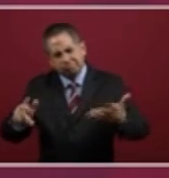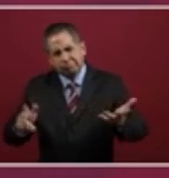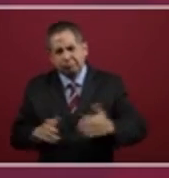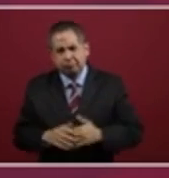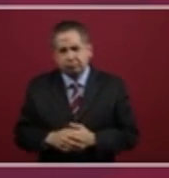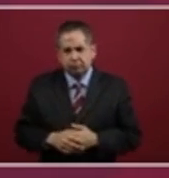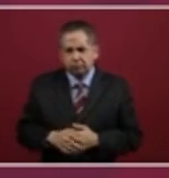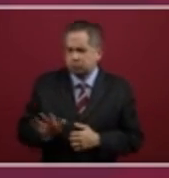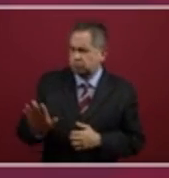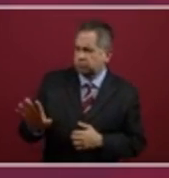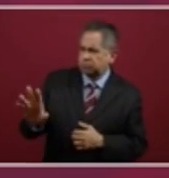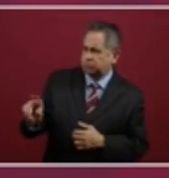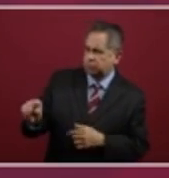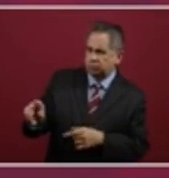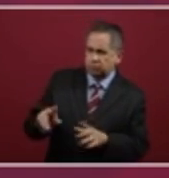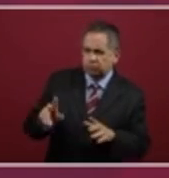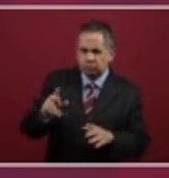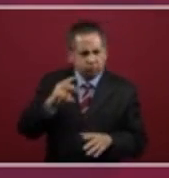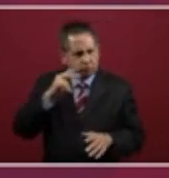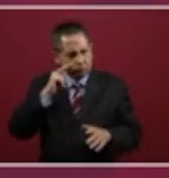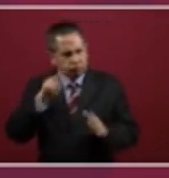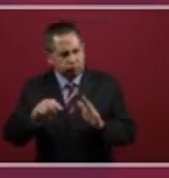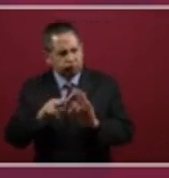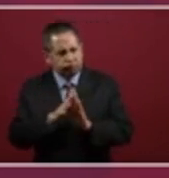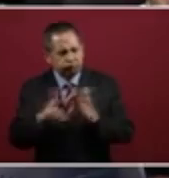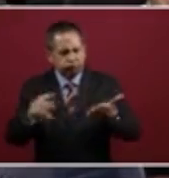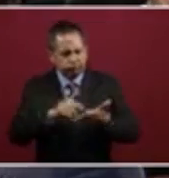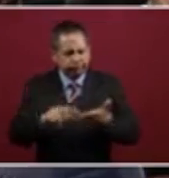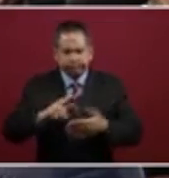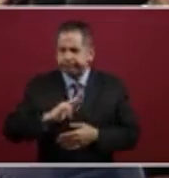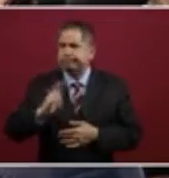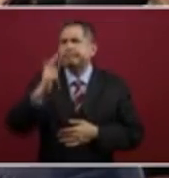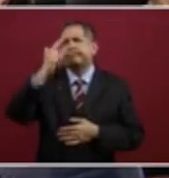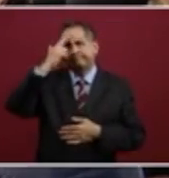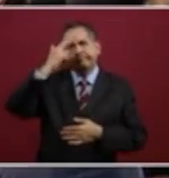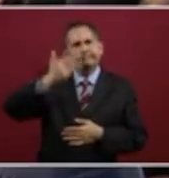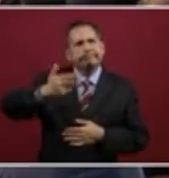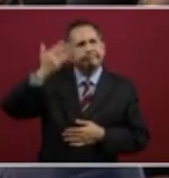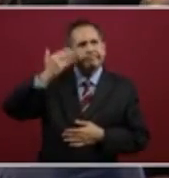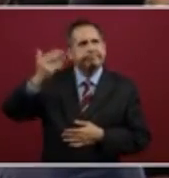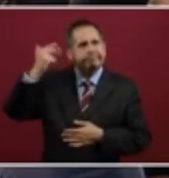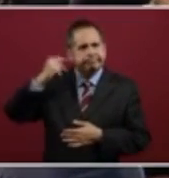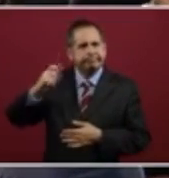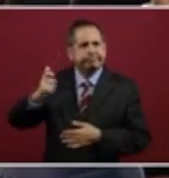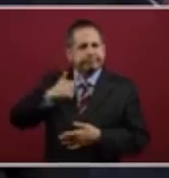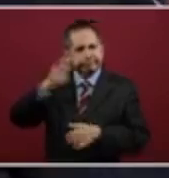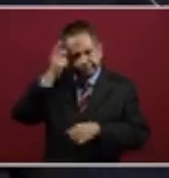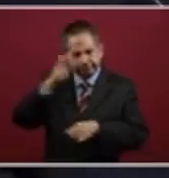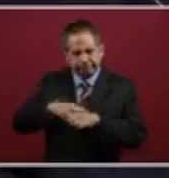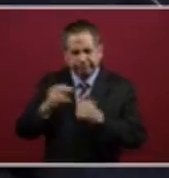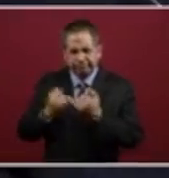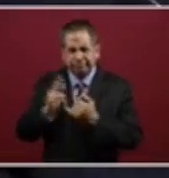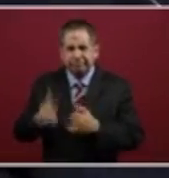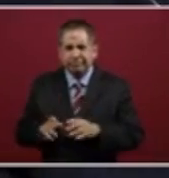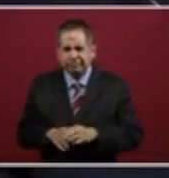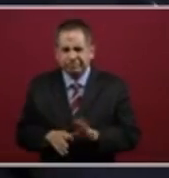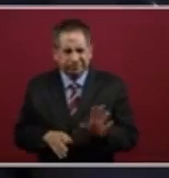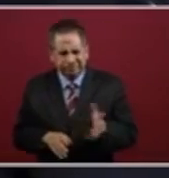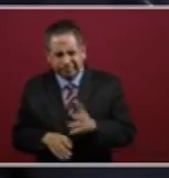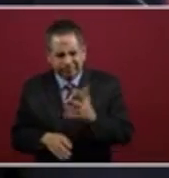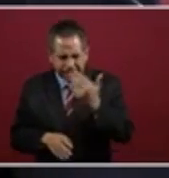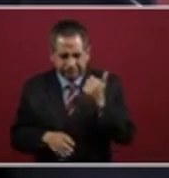No, no, no. Estuve viendo las notas y me acordé, incluso, no sé si es